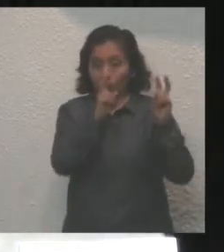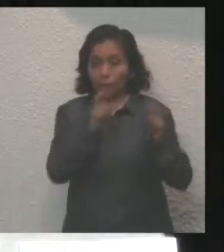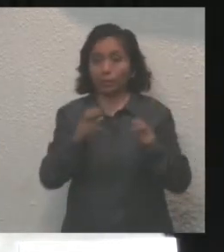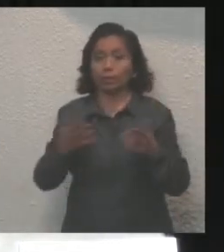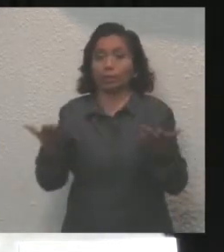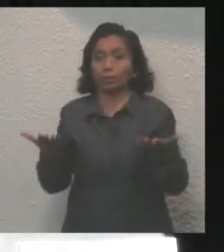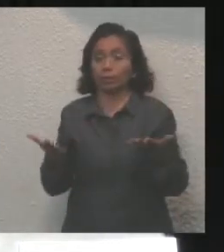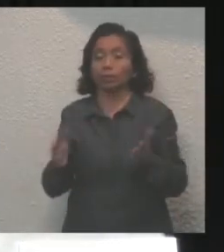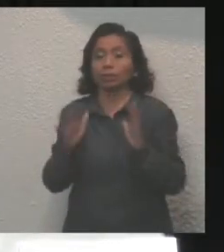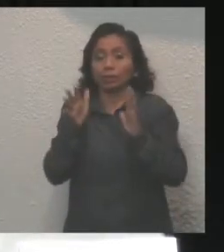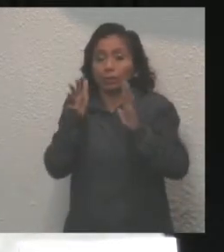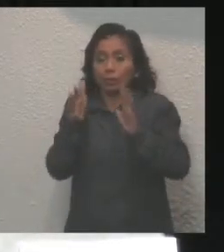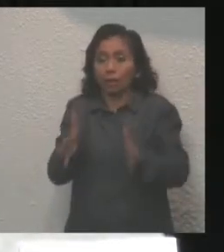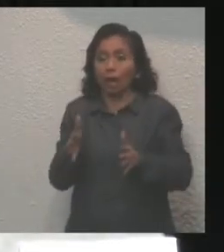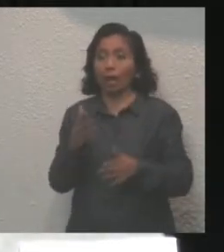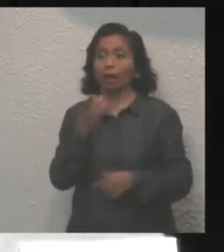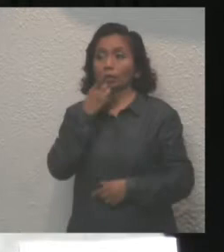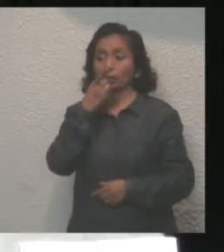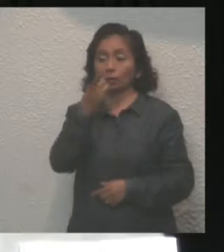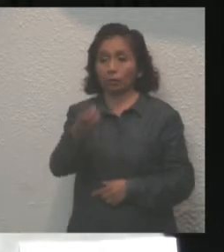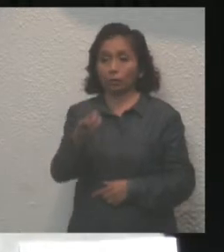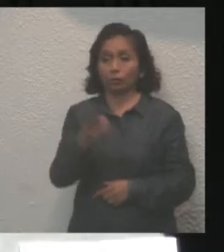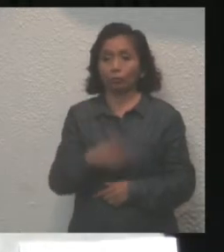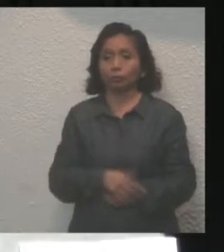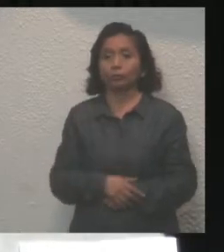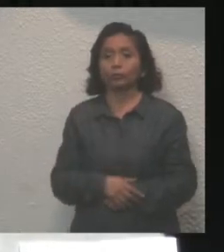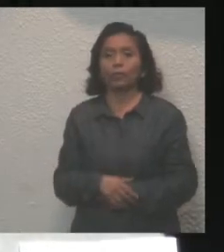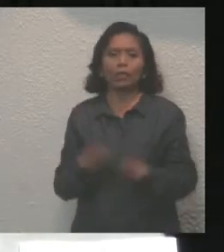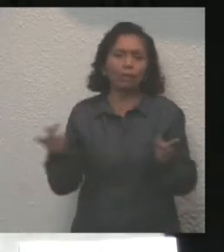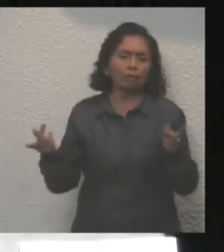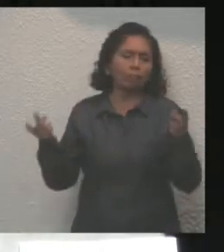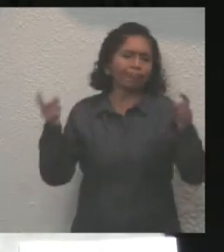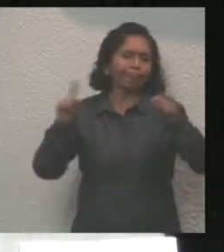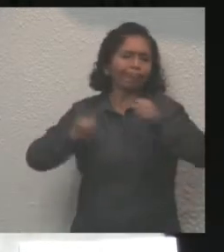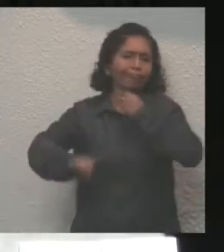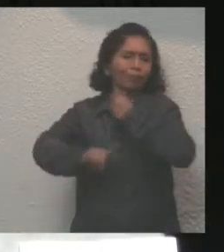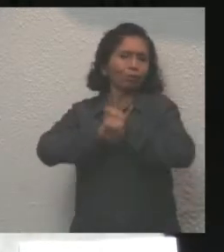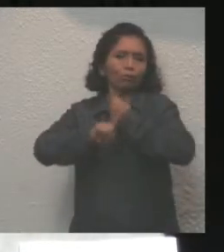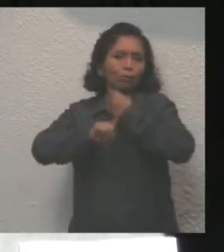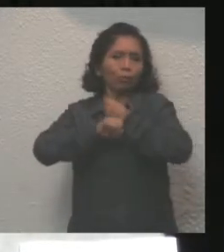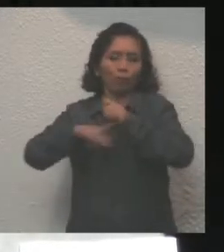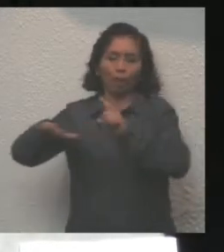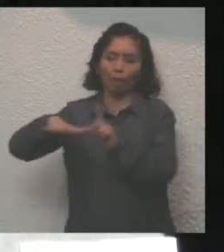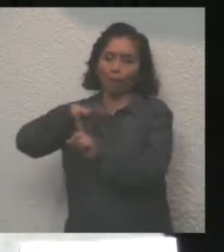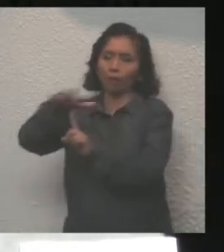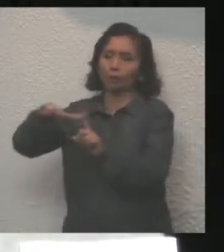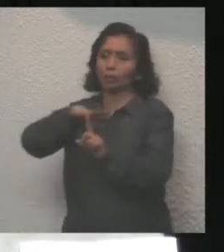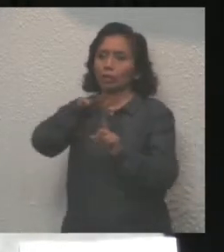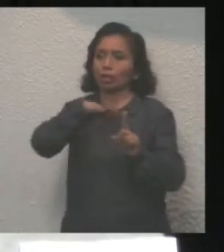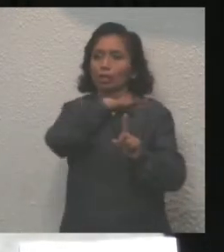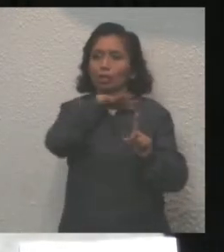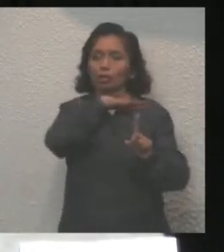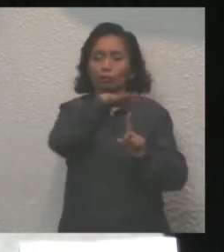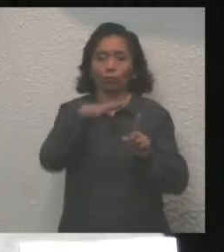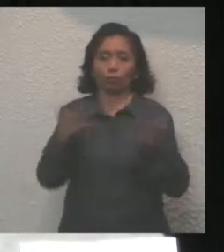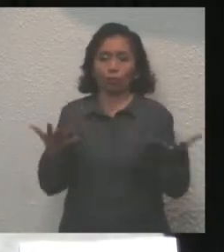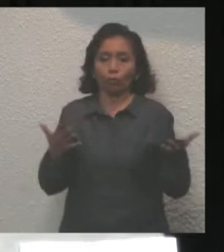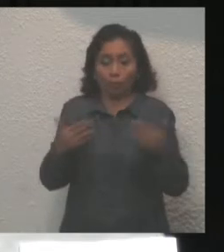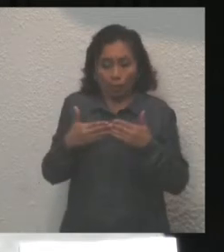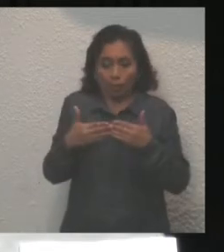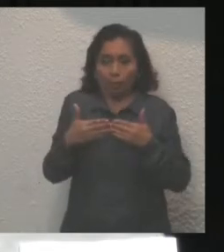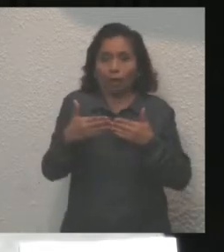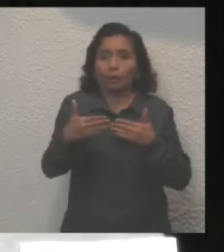mencionado en esta tribuna y las circunstancias que modificaron la perspectiva de